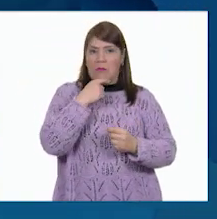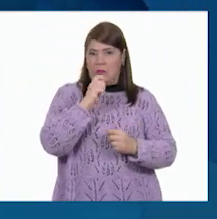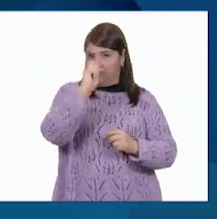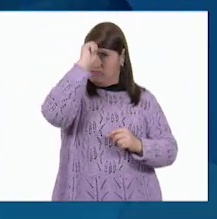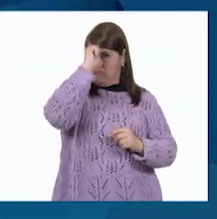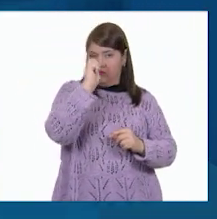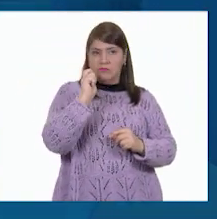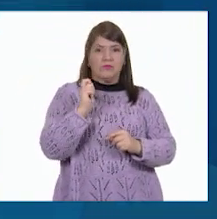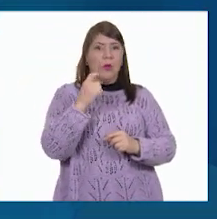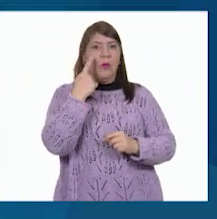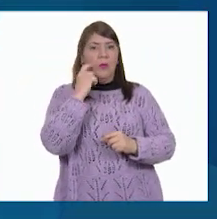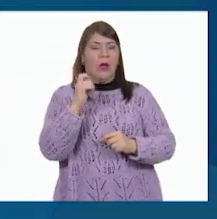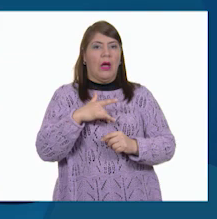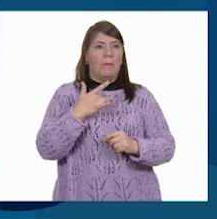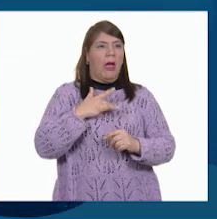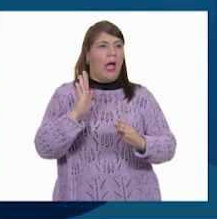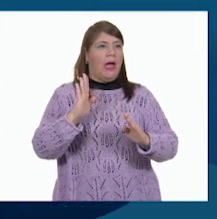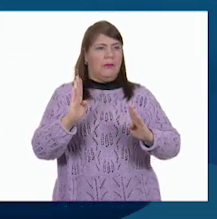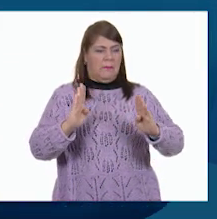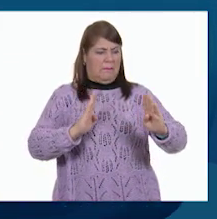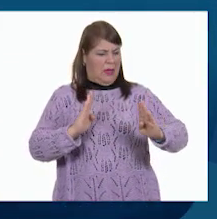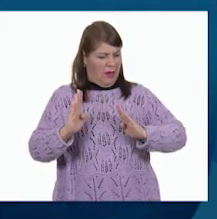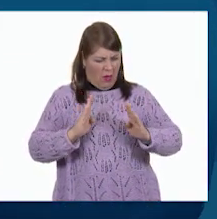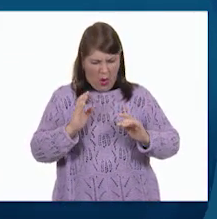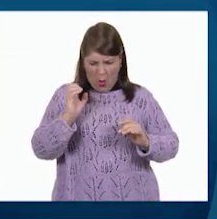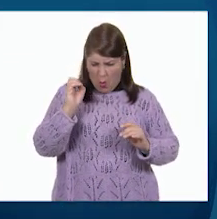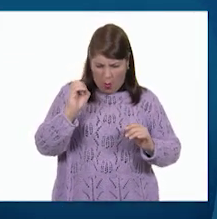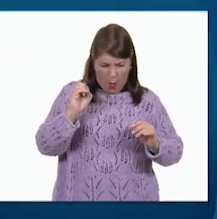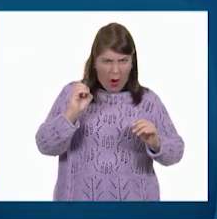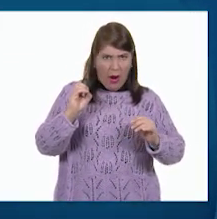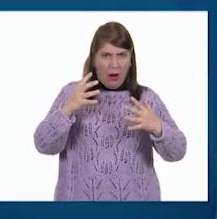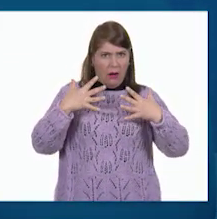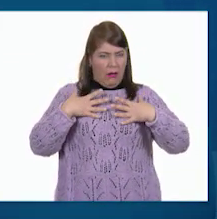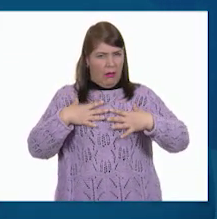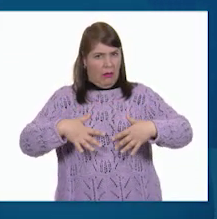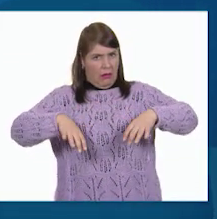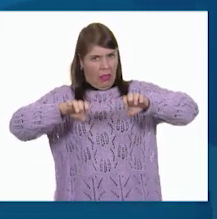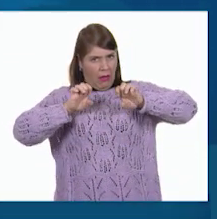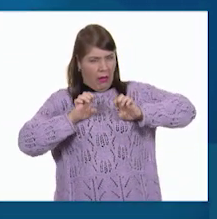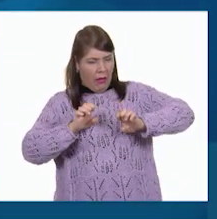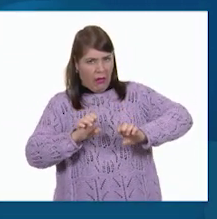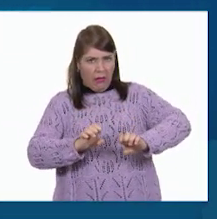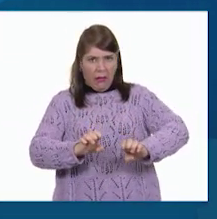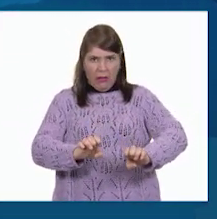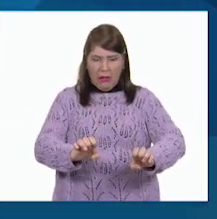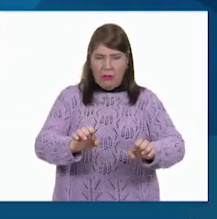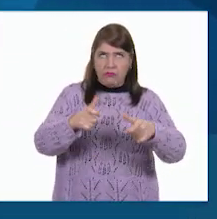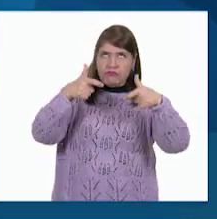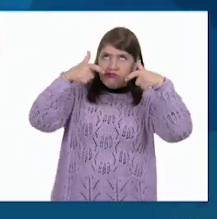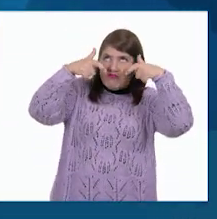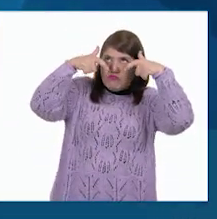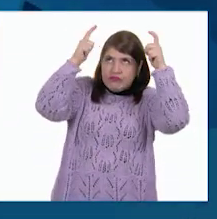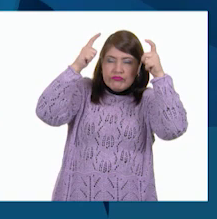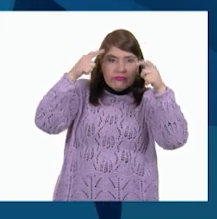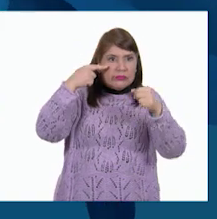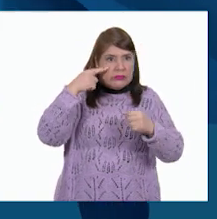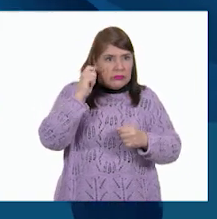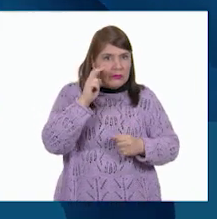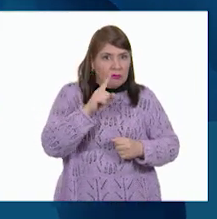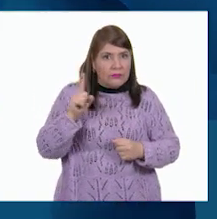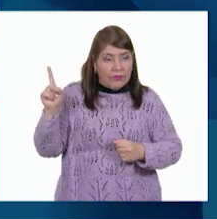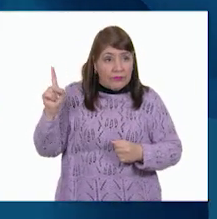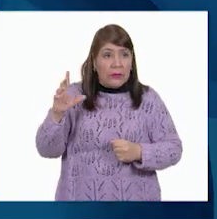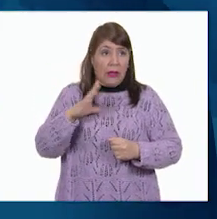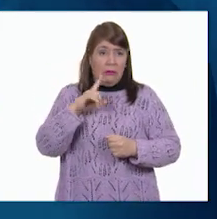estaban vestidos como de militares o con trajes muy elegantes, unos sombreros de copa.